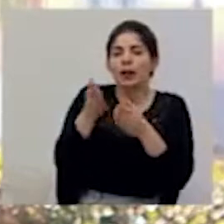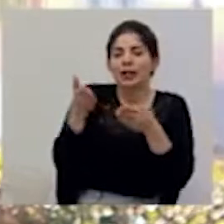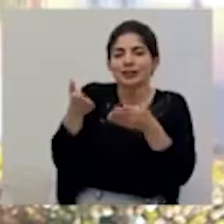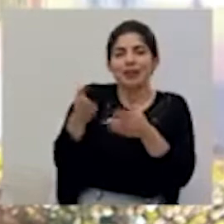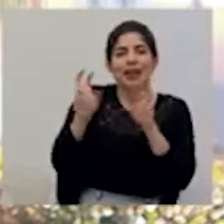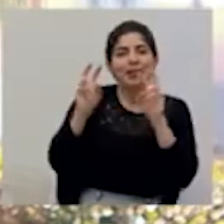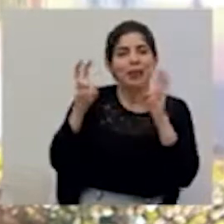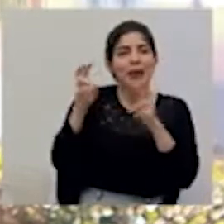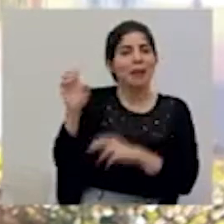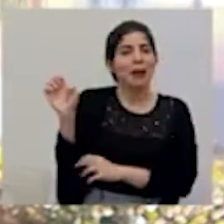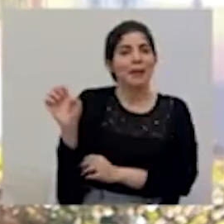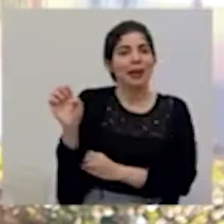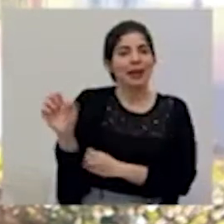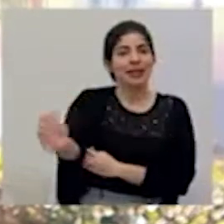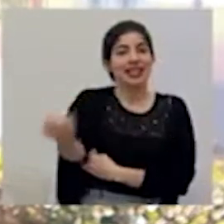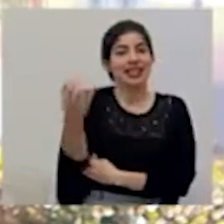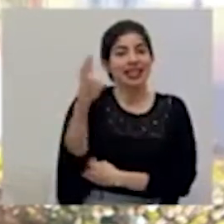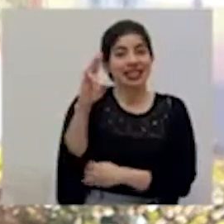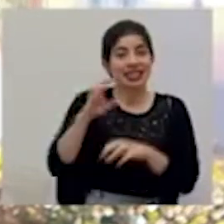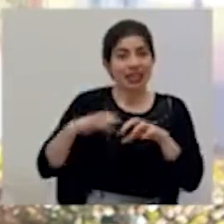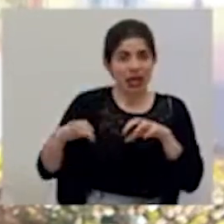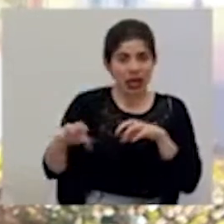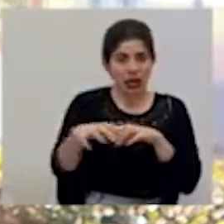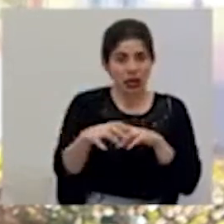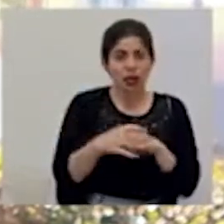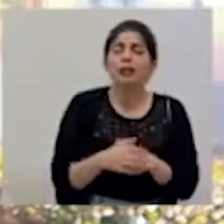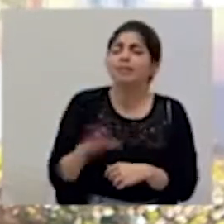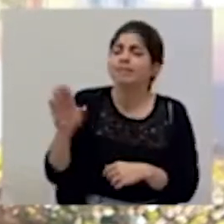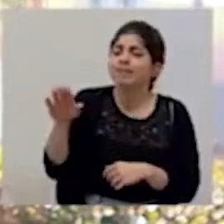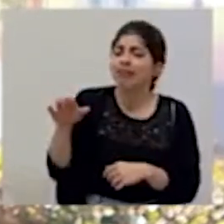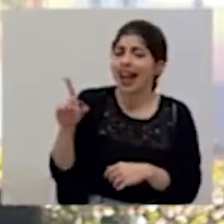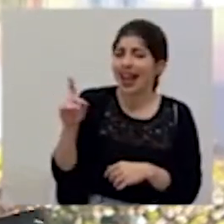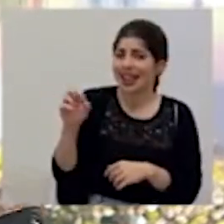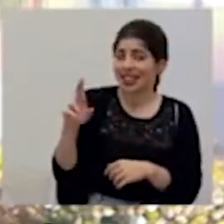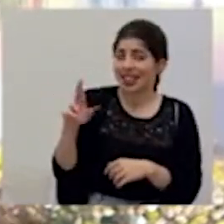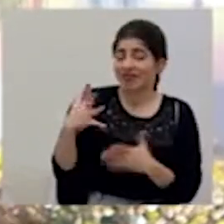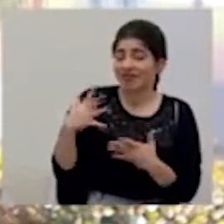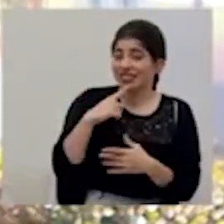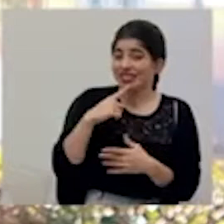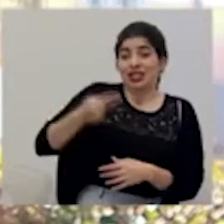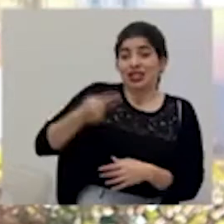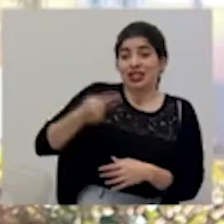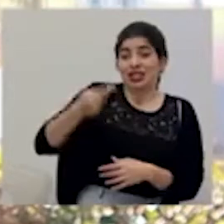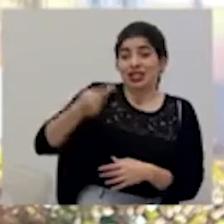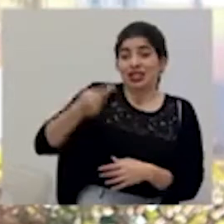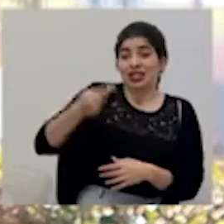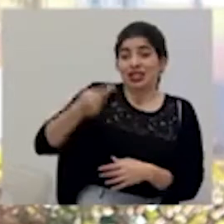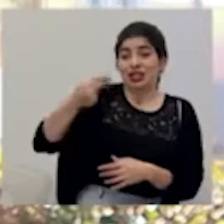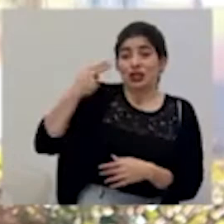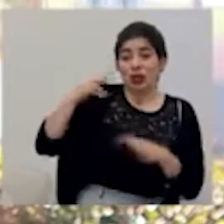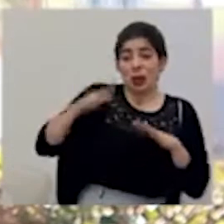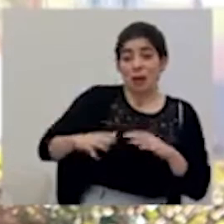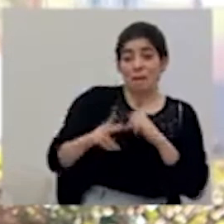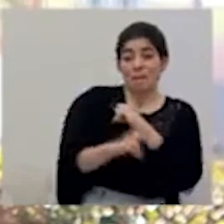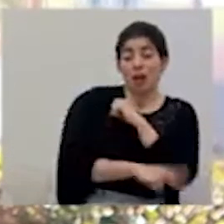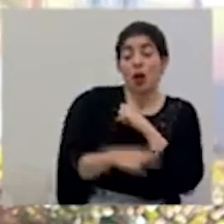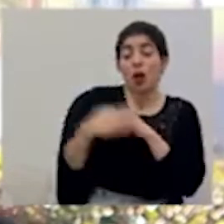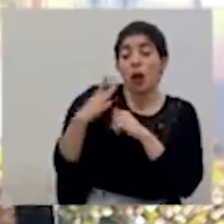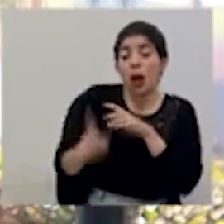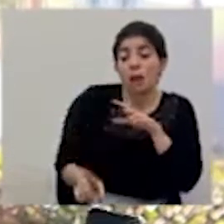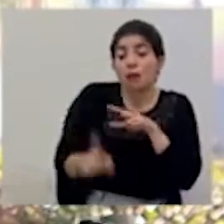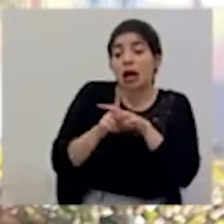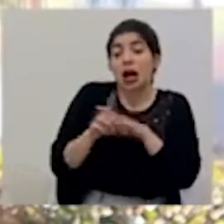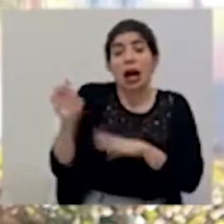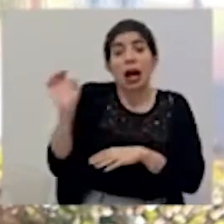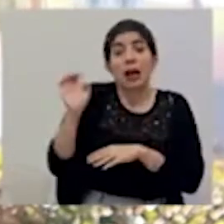la emergencia ahora en 17 cantones, don Alexander, lamentablemente, históricamente en nuestro país, cuando se dan estas emergencias y se